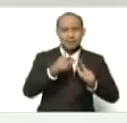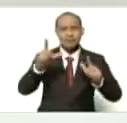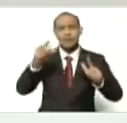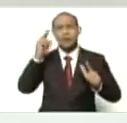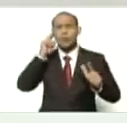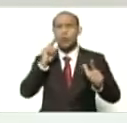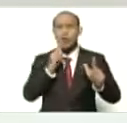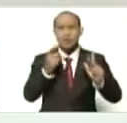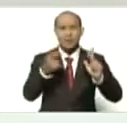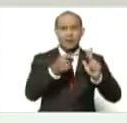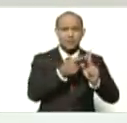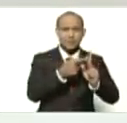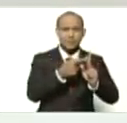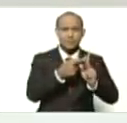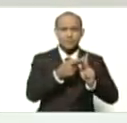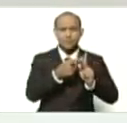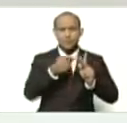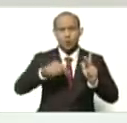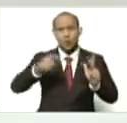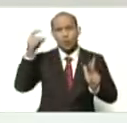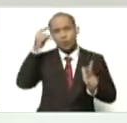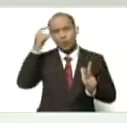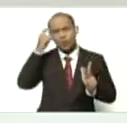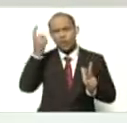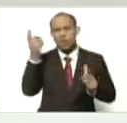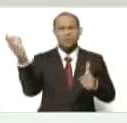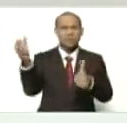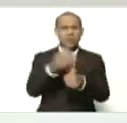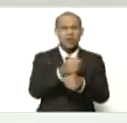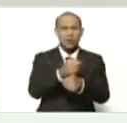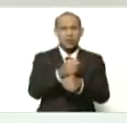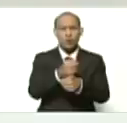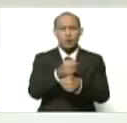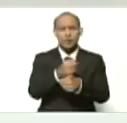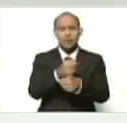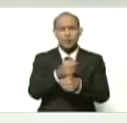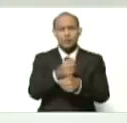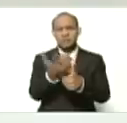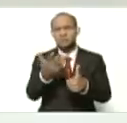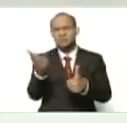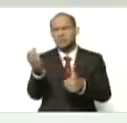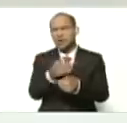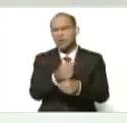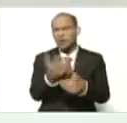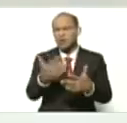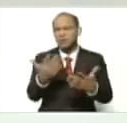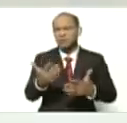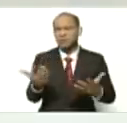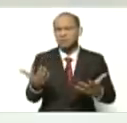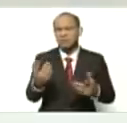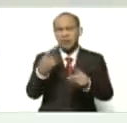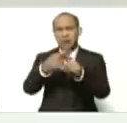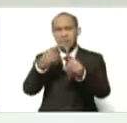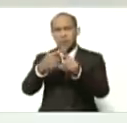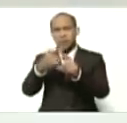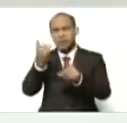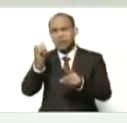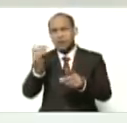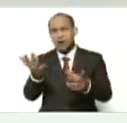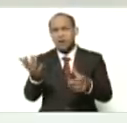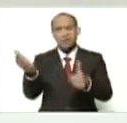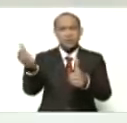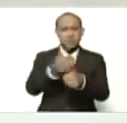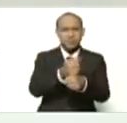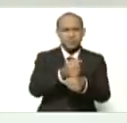bolívar al día de hoy hemos detectado ya hemos secuenciado de todos estos casos activos que tenemos hemos